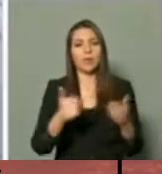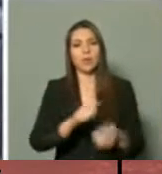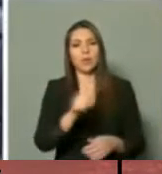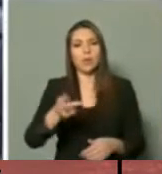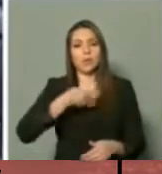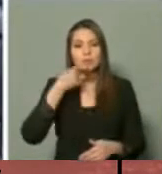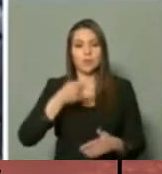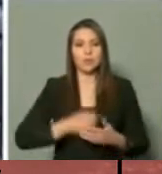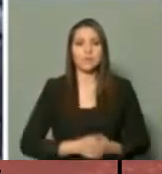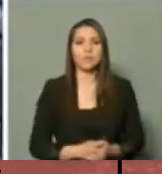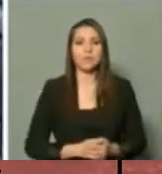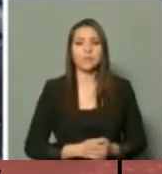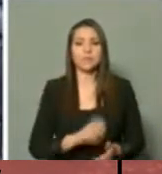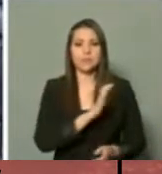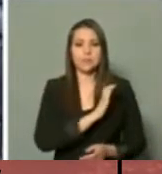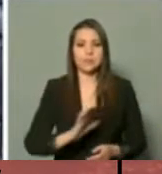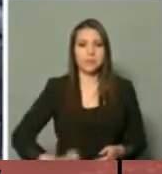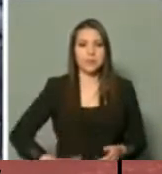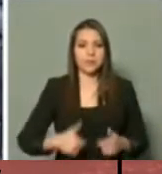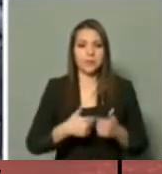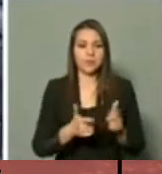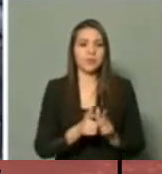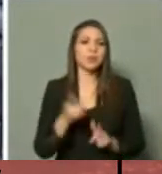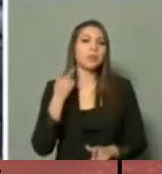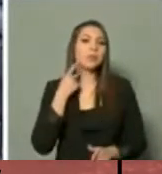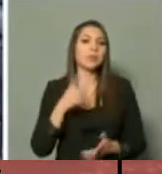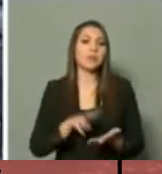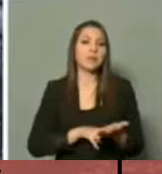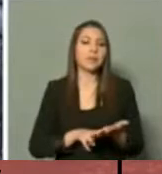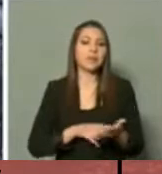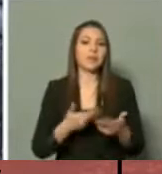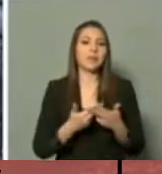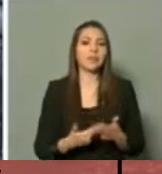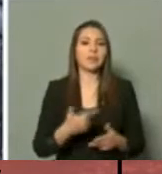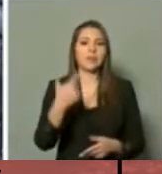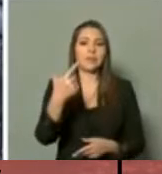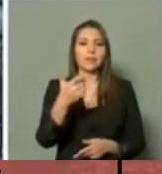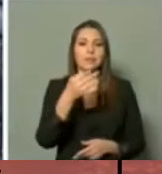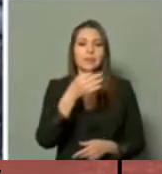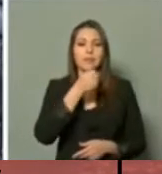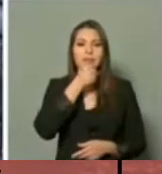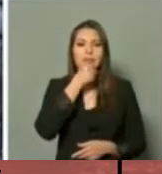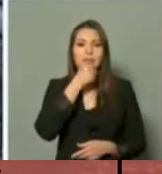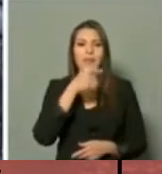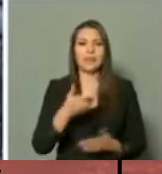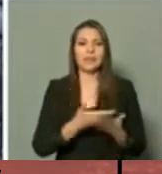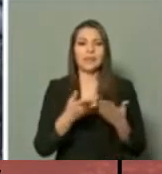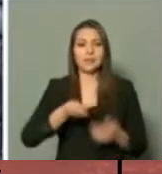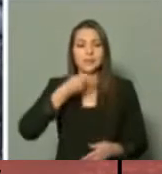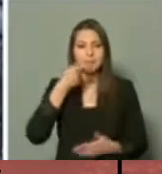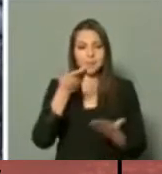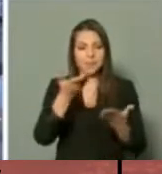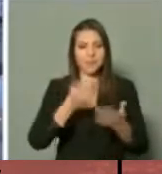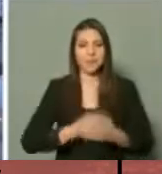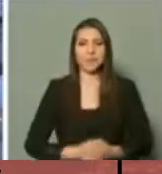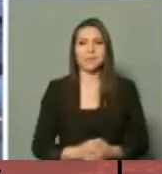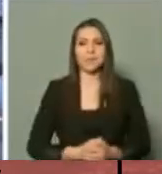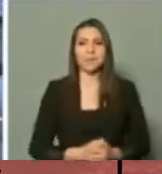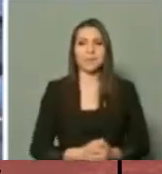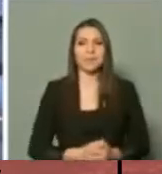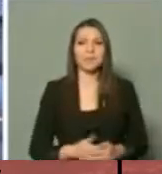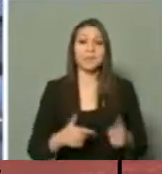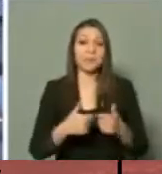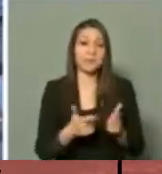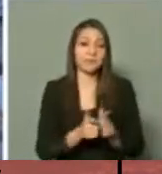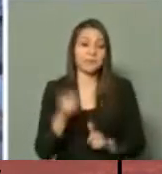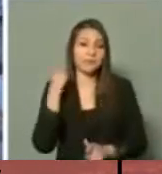siguiente. El candidato del Partido Verde Ecologista de México, quien dispone de 7 segundos, tiene el uso de la voz. Adelante. El Partido Verde